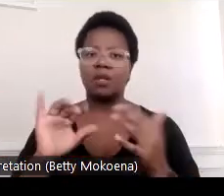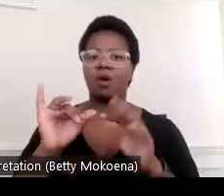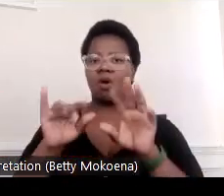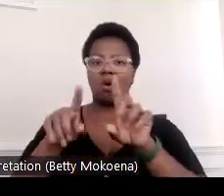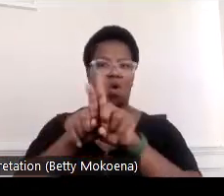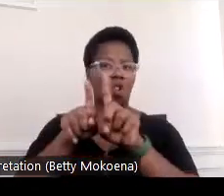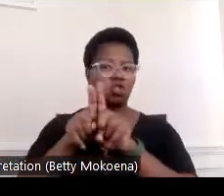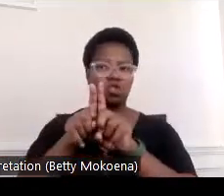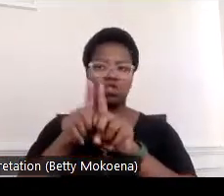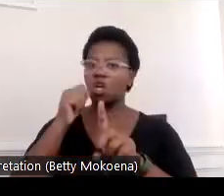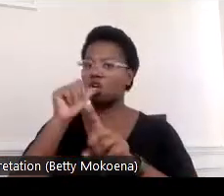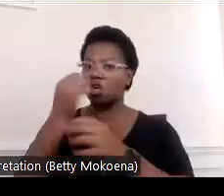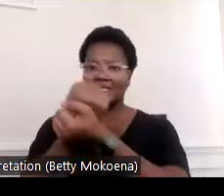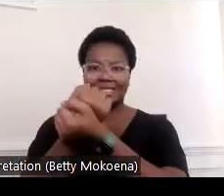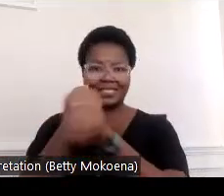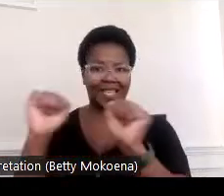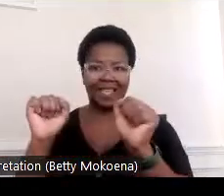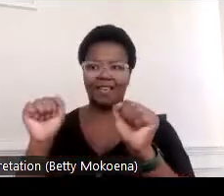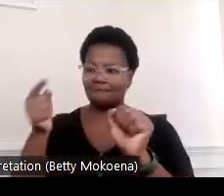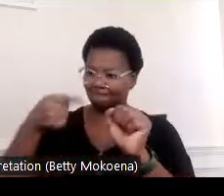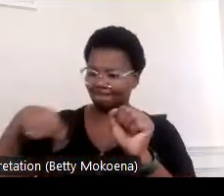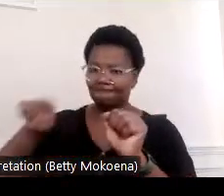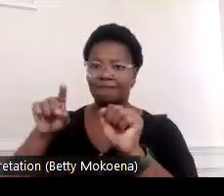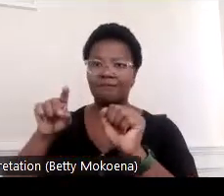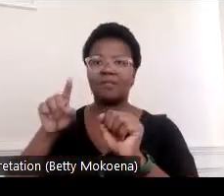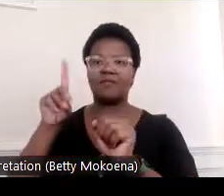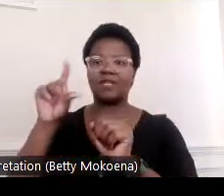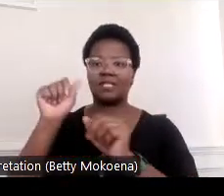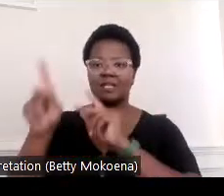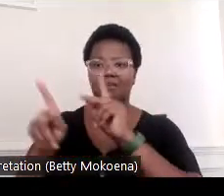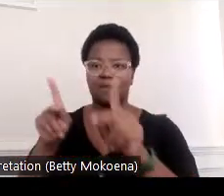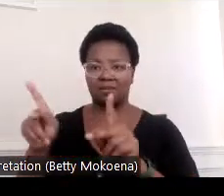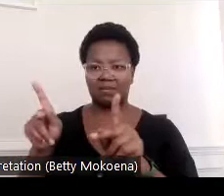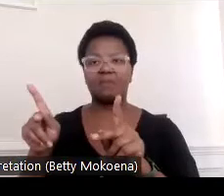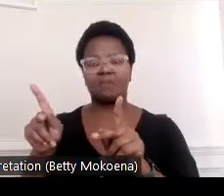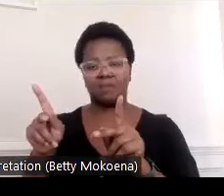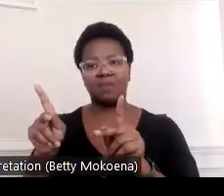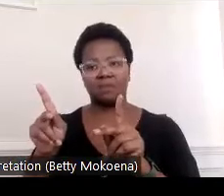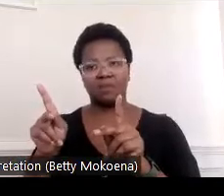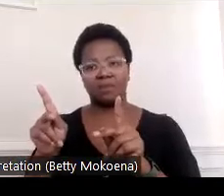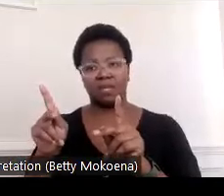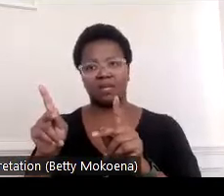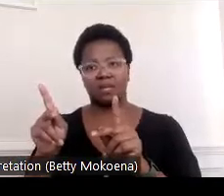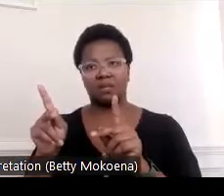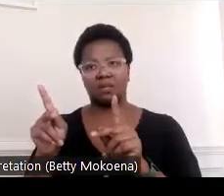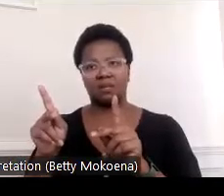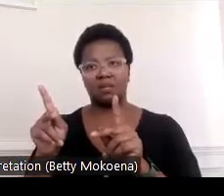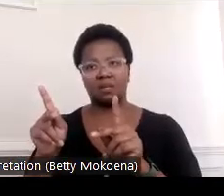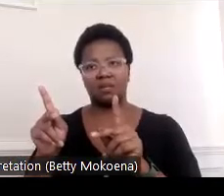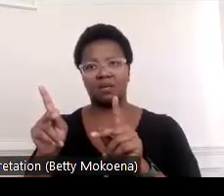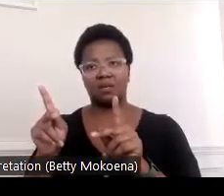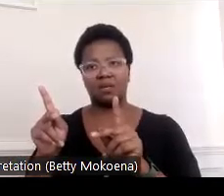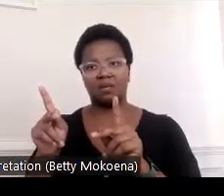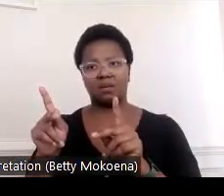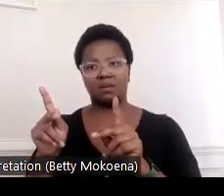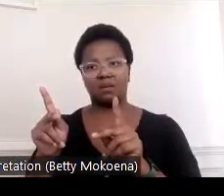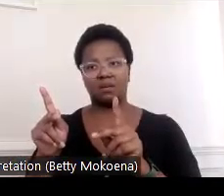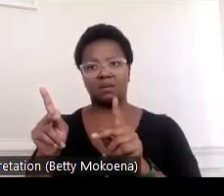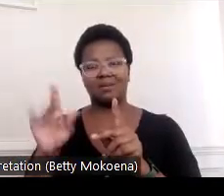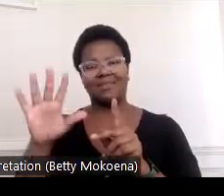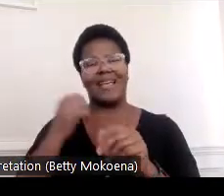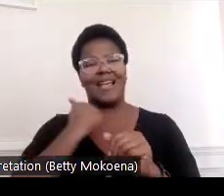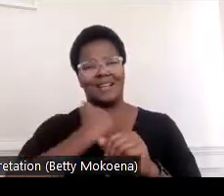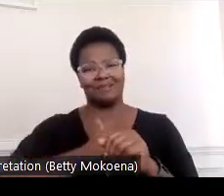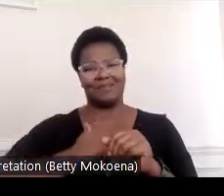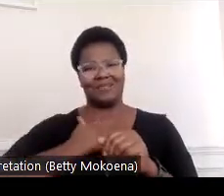bien no está bien Qué quiere decir también no es seguro no es seguro que se acaso